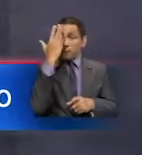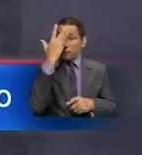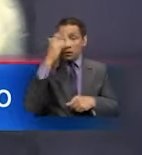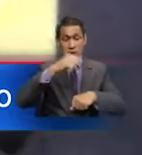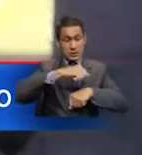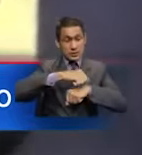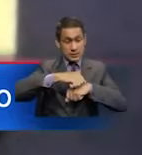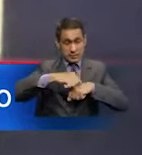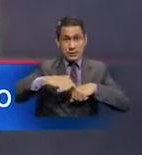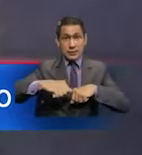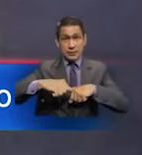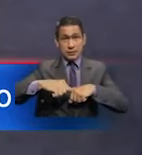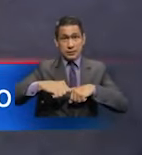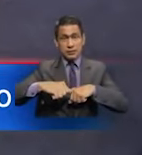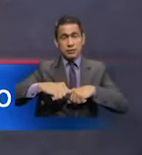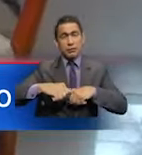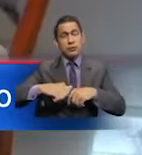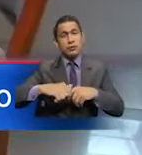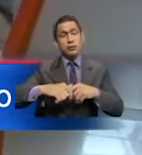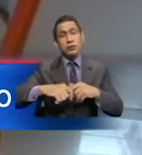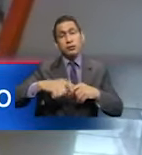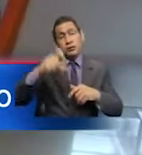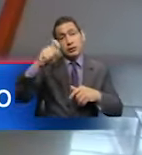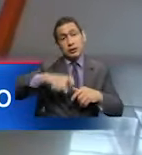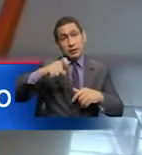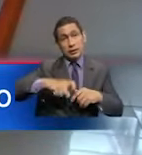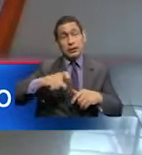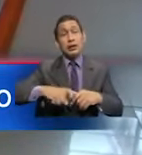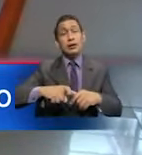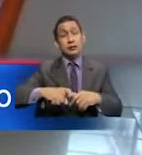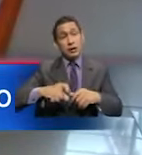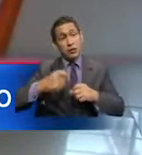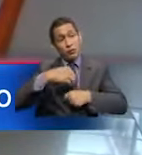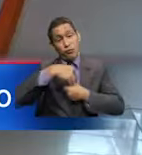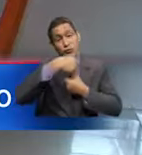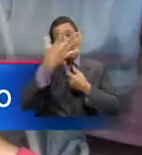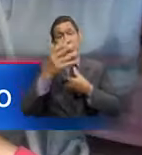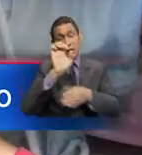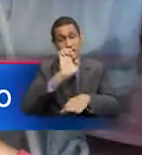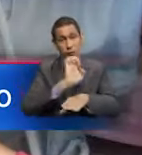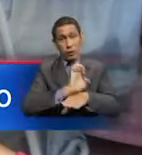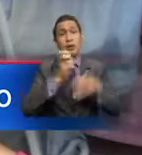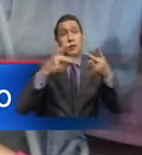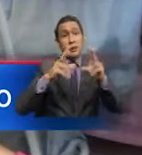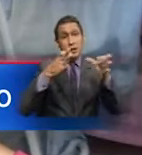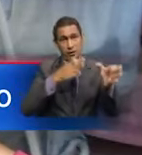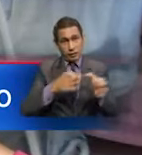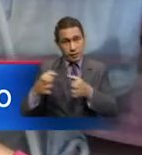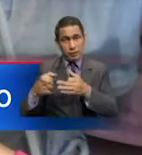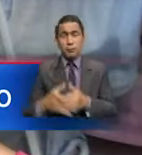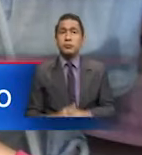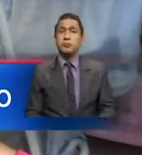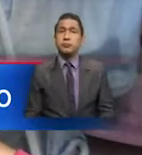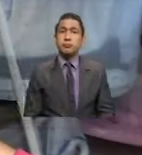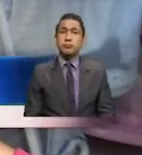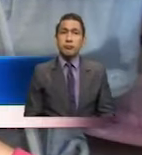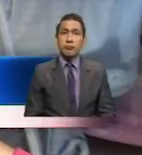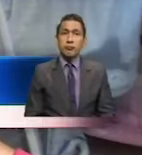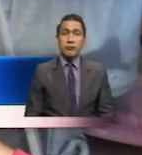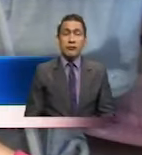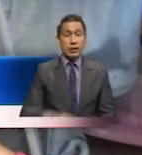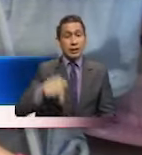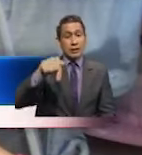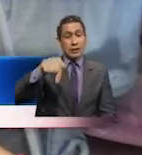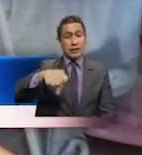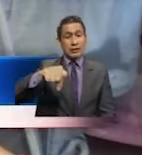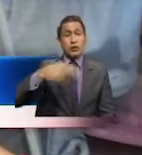solo duraría 2 años y el tratamiento que necesita la bebé no lo hacen en el país. Aquí en Ecuador no, solo hacen para adultos en Cuenca,